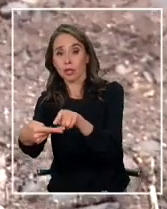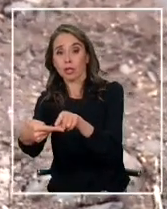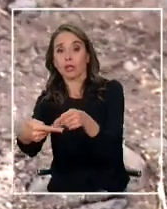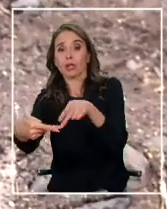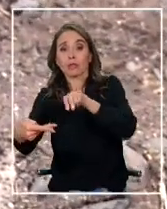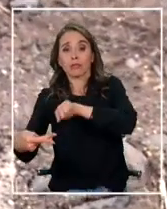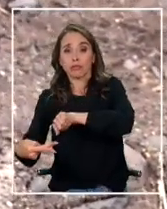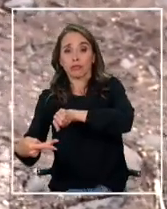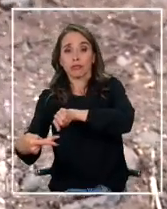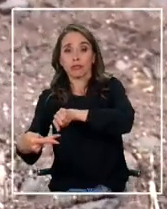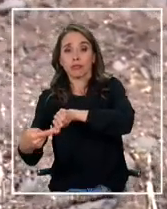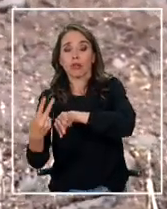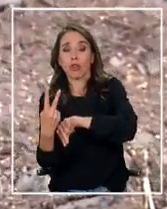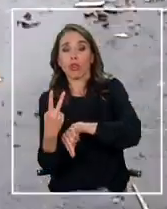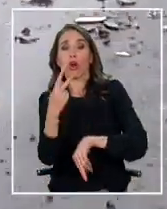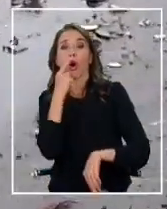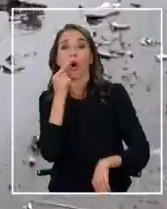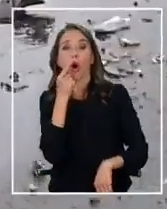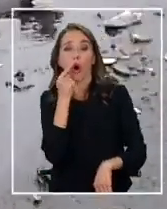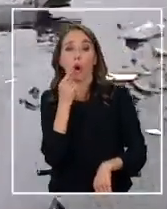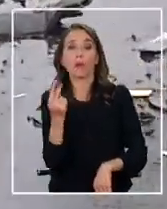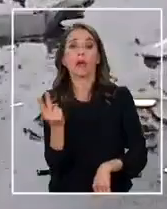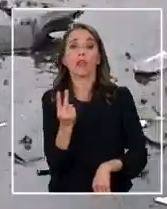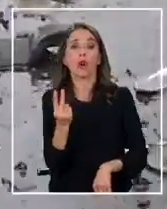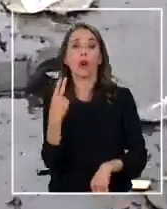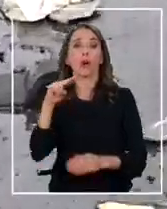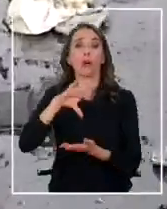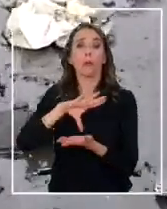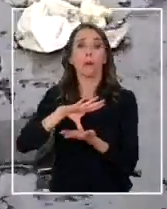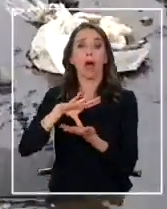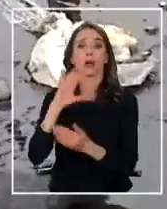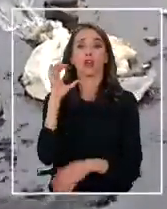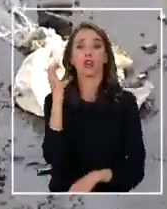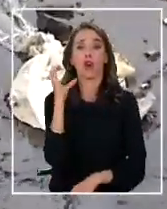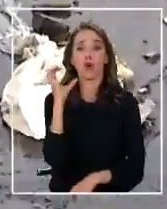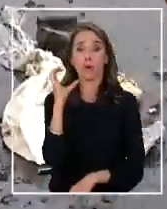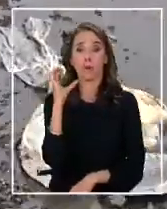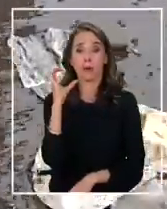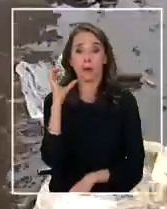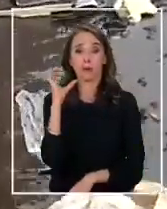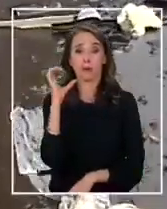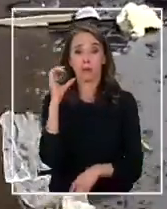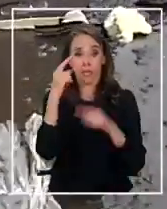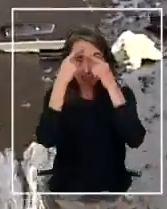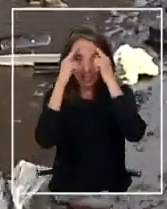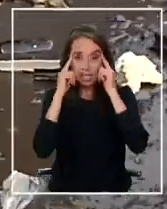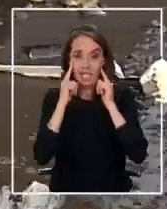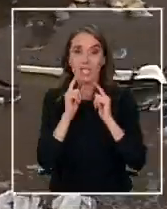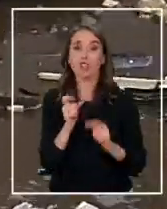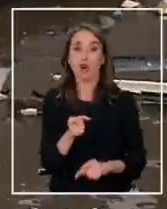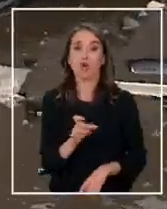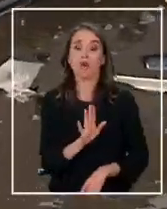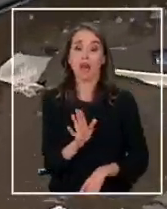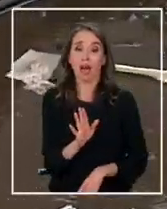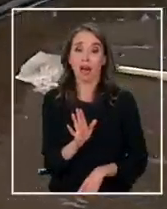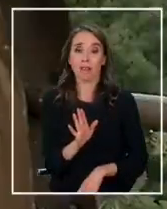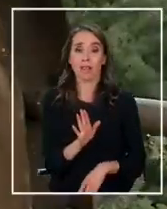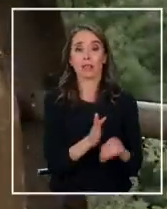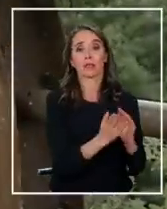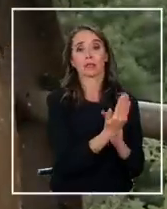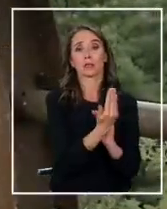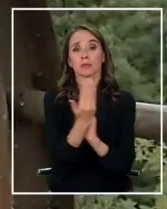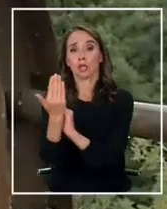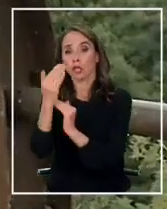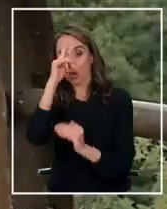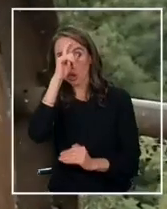otras dos personas, dos hombres, ambos de nacionalidad colombiana, quienes resultaron con heridas de gravedad, siendo derivados